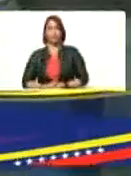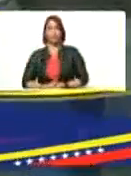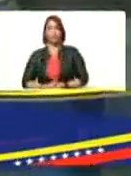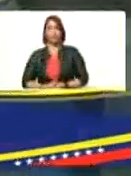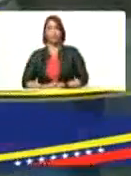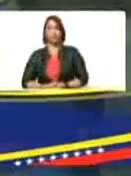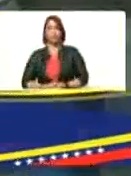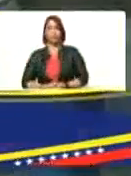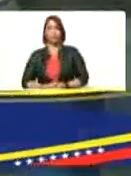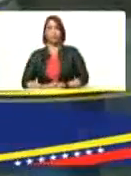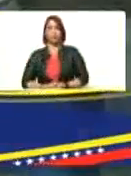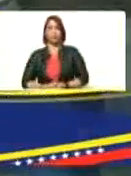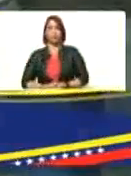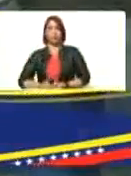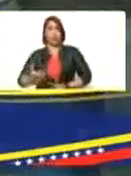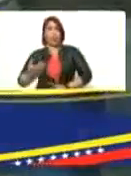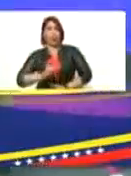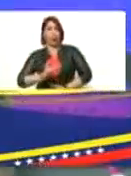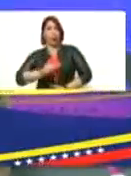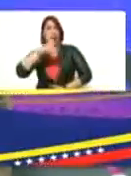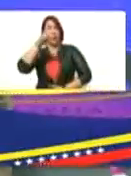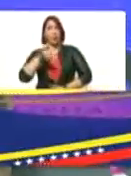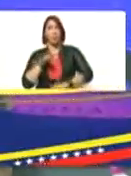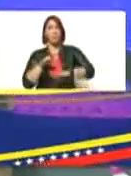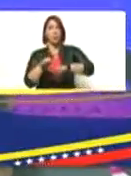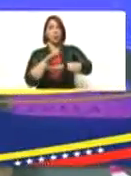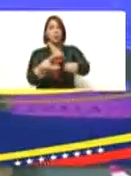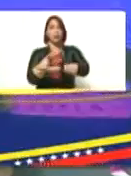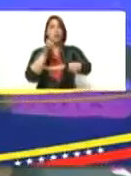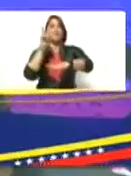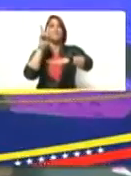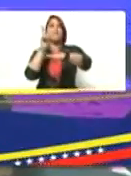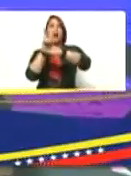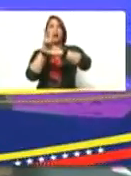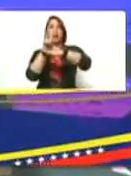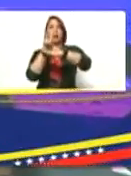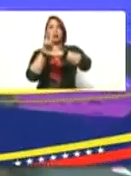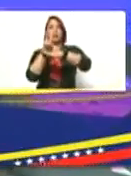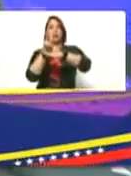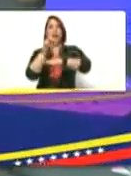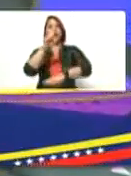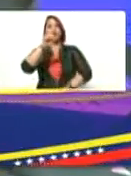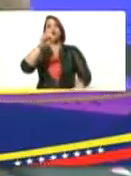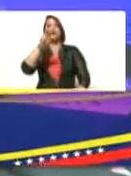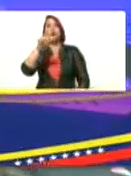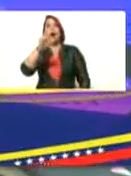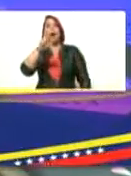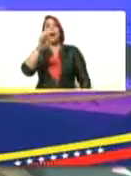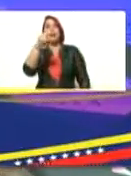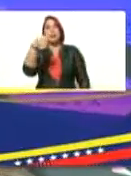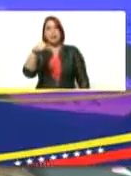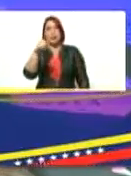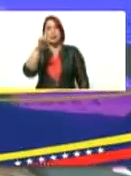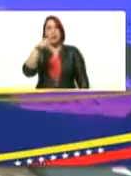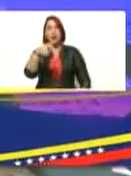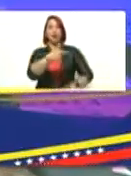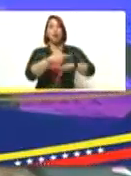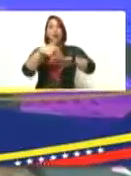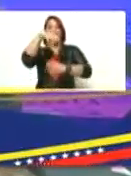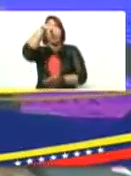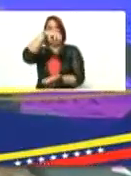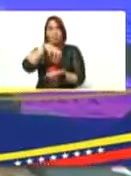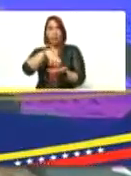el alcalde también del municipio Vargas, Suárez, y el gobernador del estado Miranda,